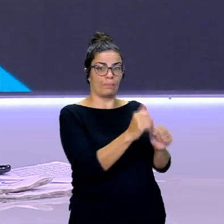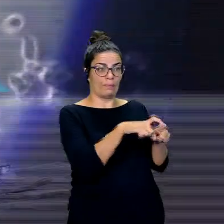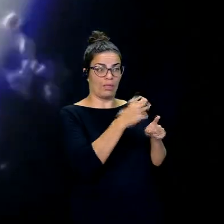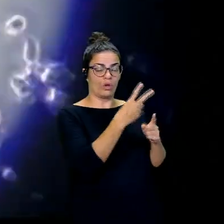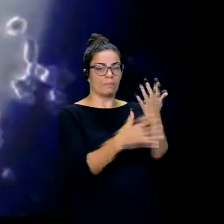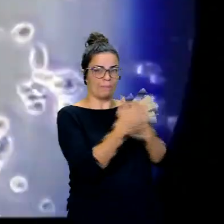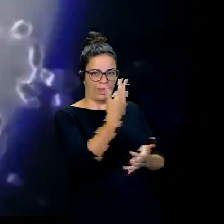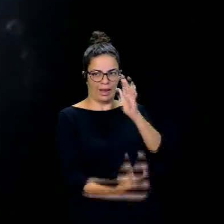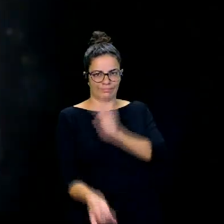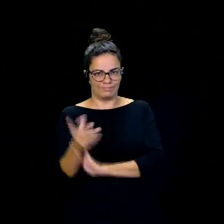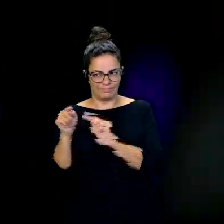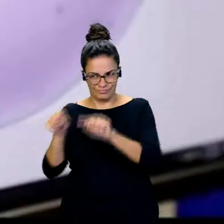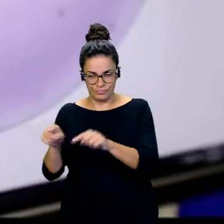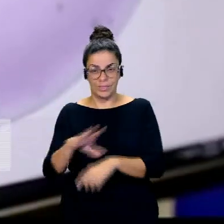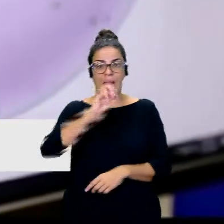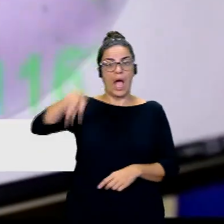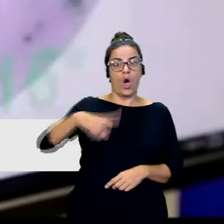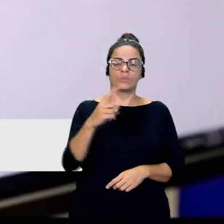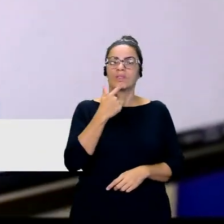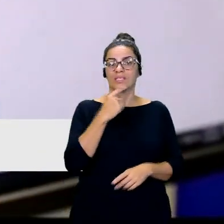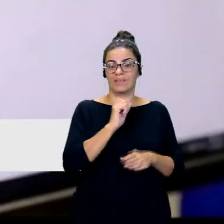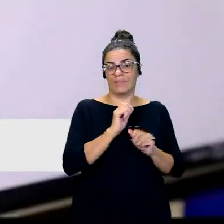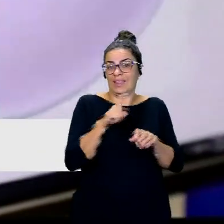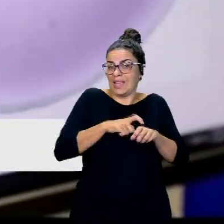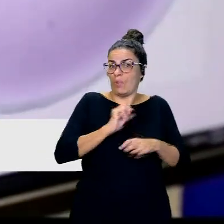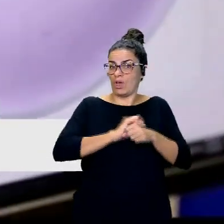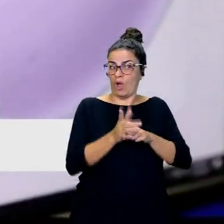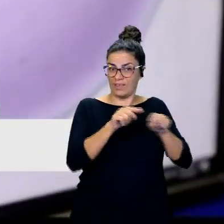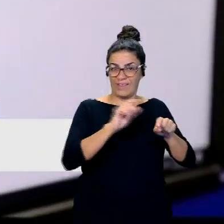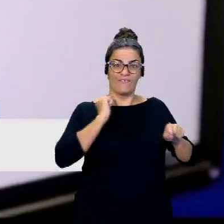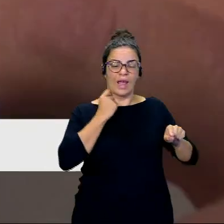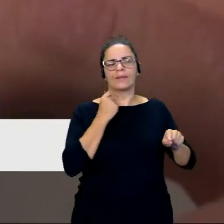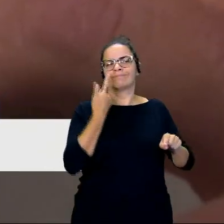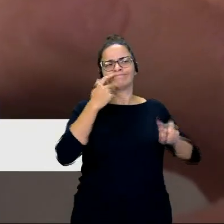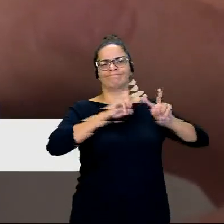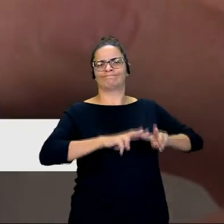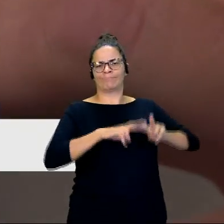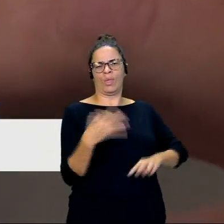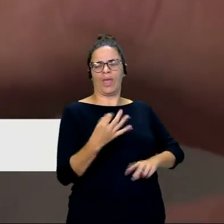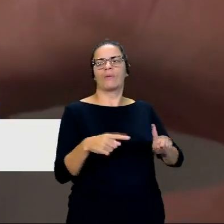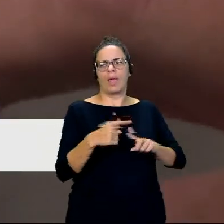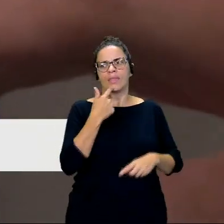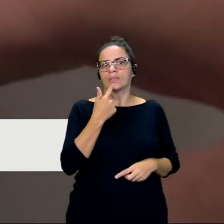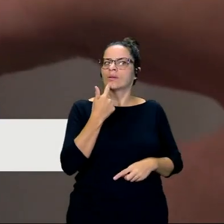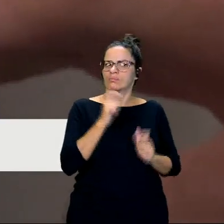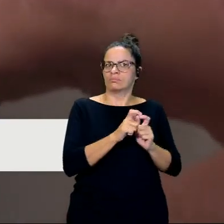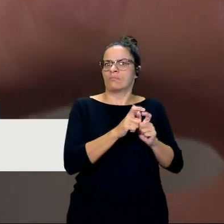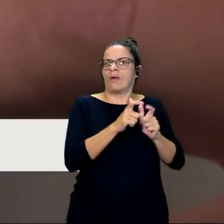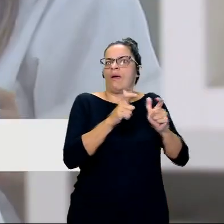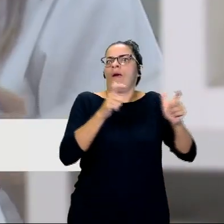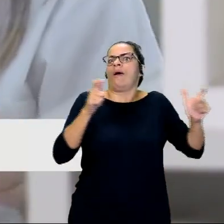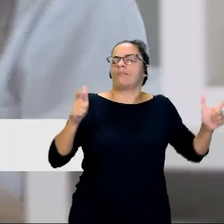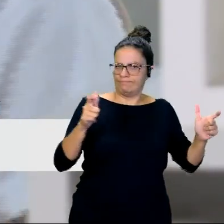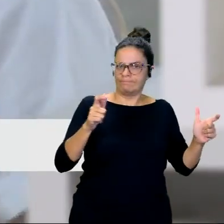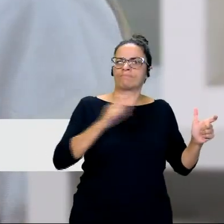Mundial de la Salud ha clasificado a Frankenstein como bajo vigilancia y reconoce que tiene un crecimiento significativo.